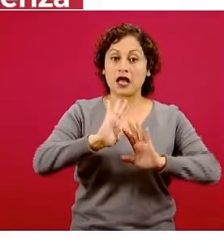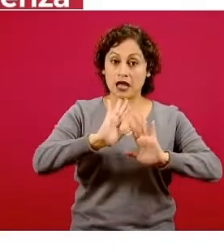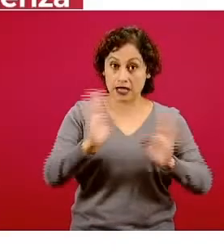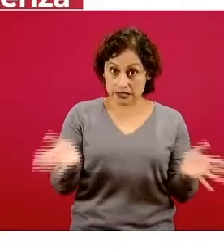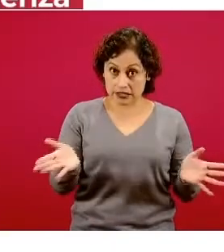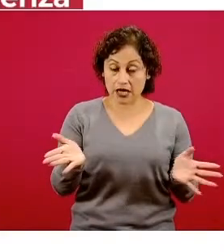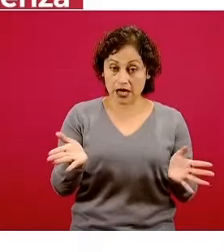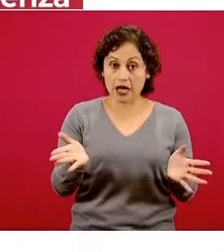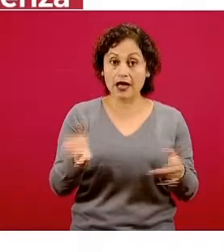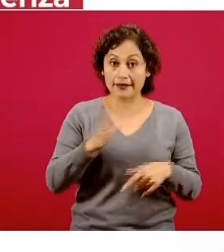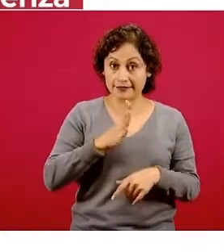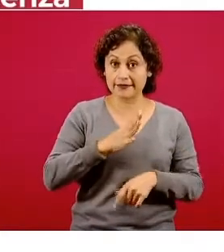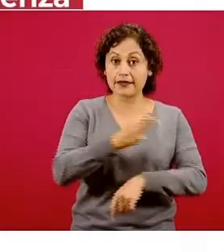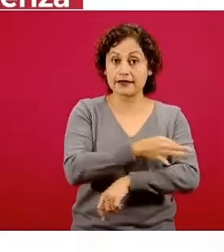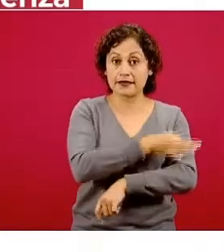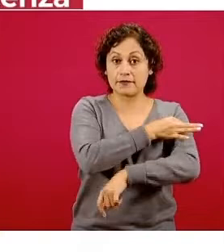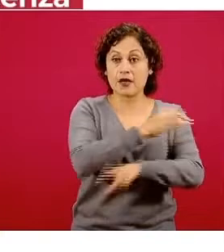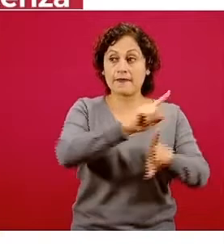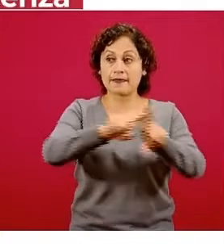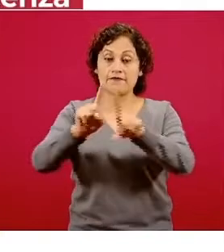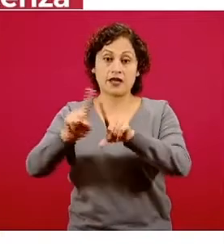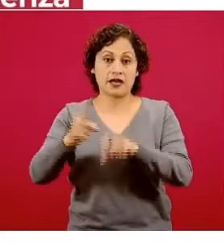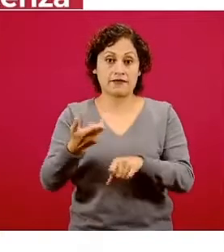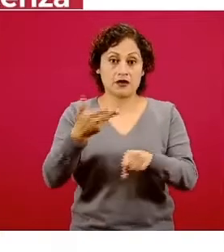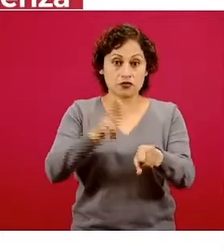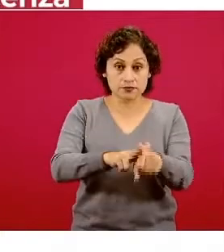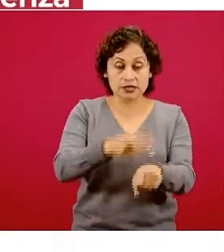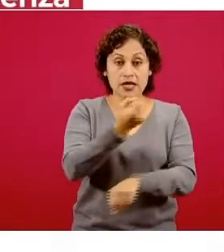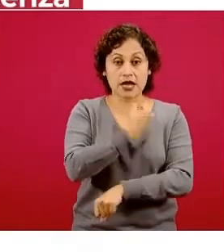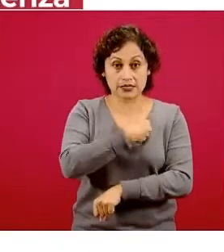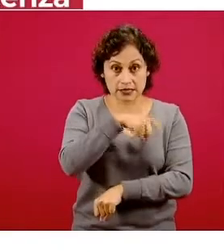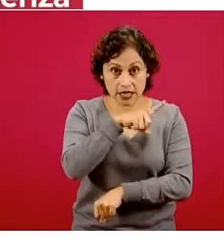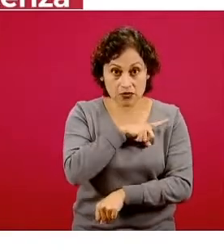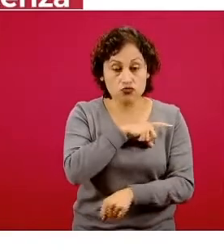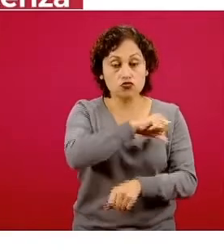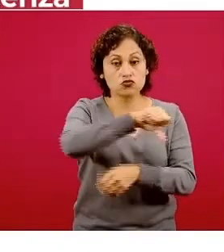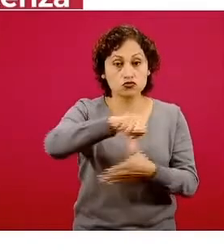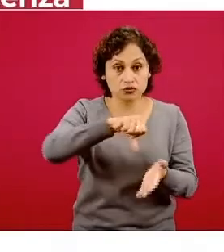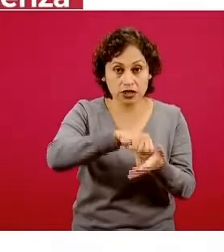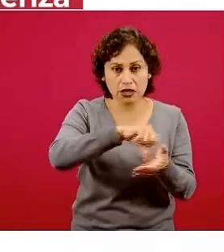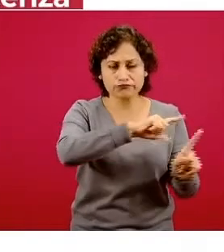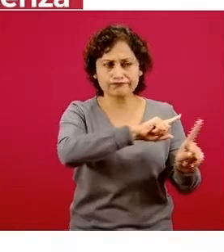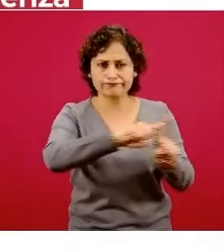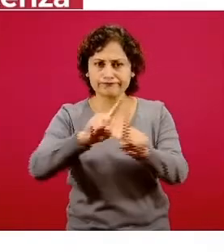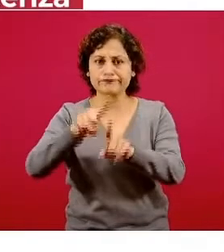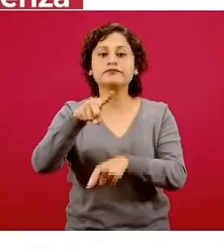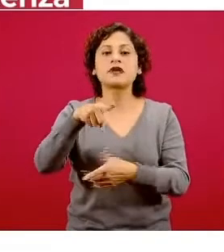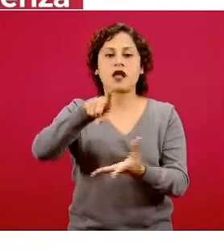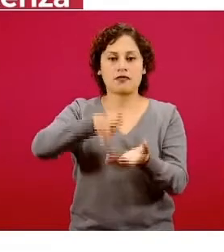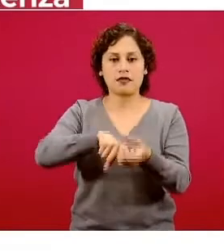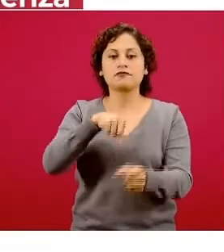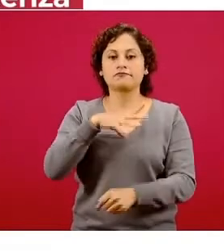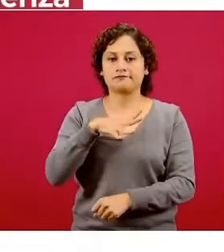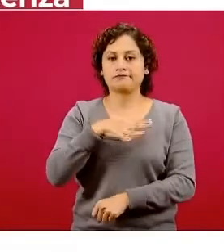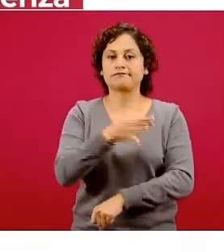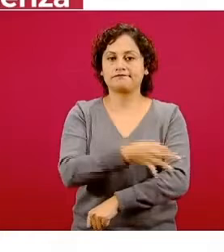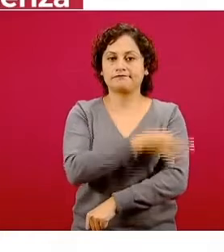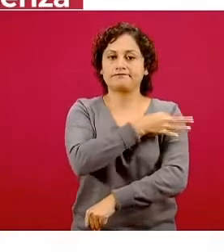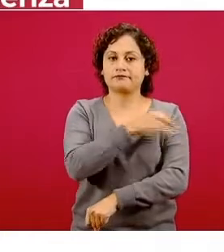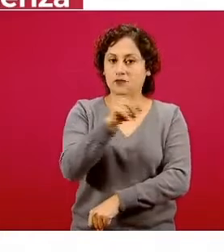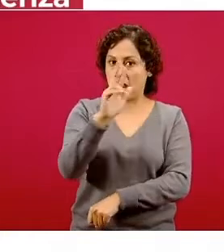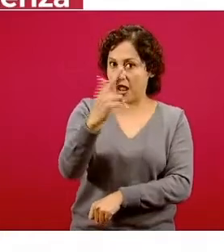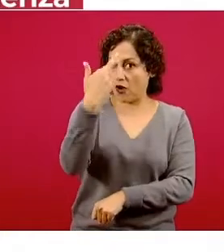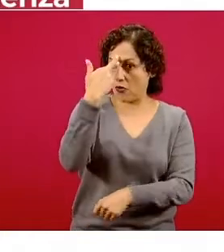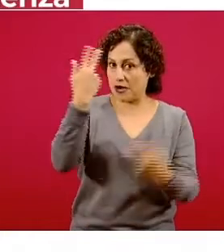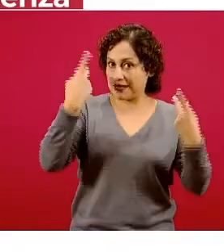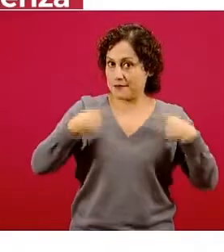disponibles en las unidades de salud de todo el sistema. Los grupos de riesgo son